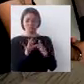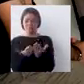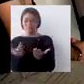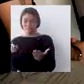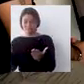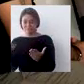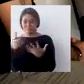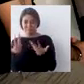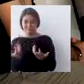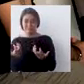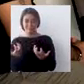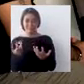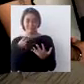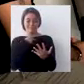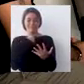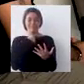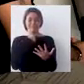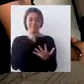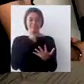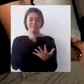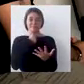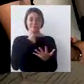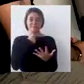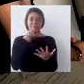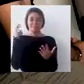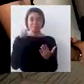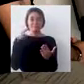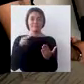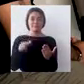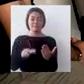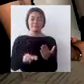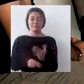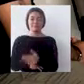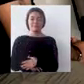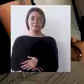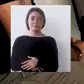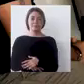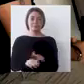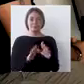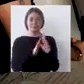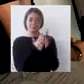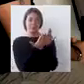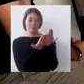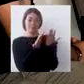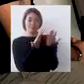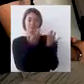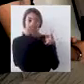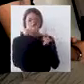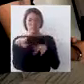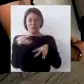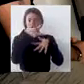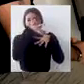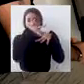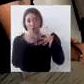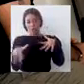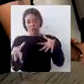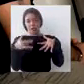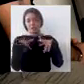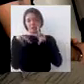esto. Recuerdo que era un cómic en donde había una serie de desnudos, no muy explícitos, pero pues que de pronto para la